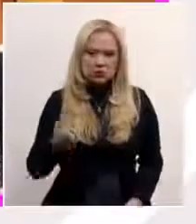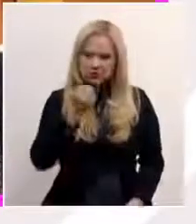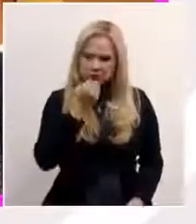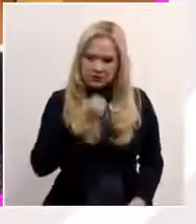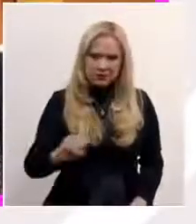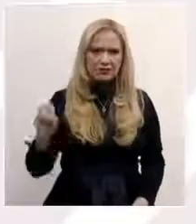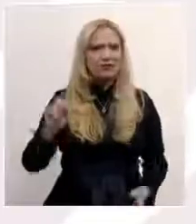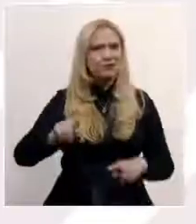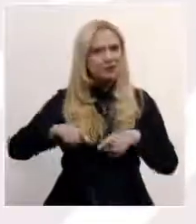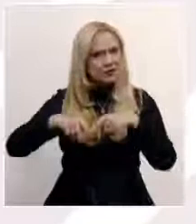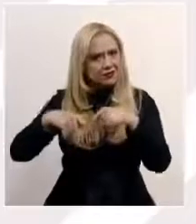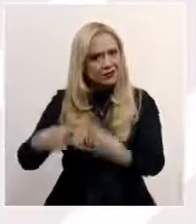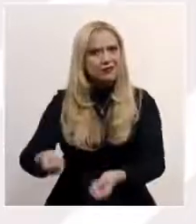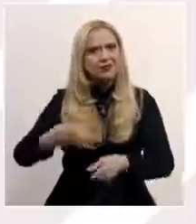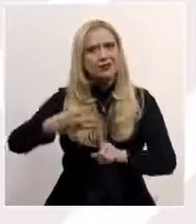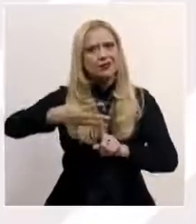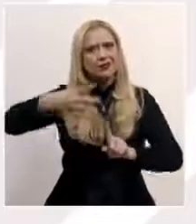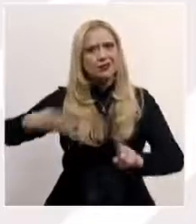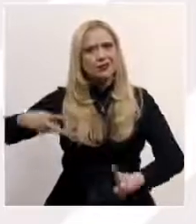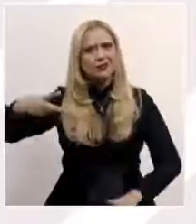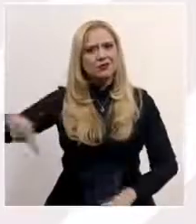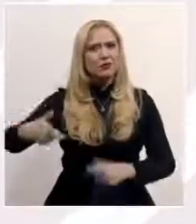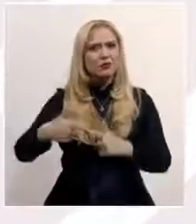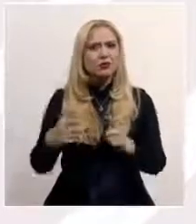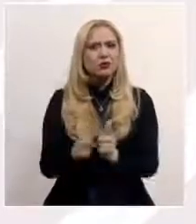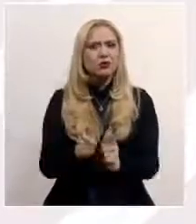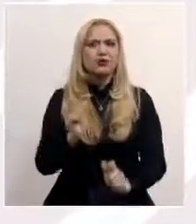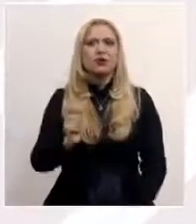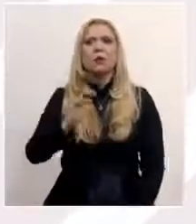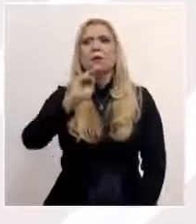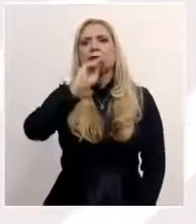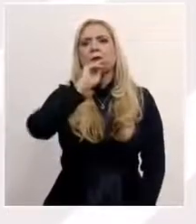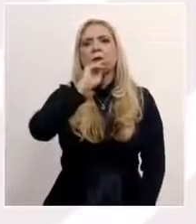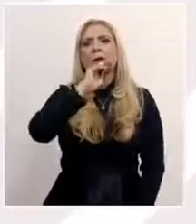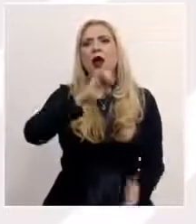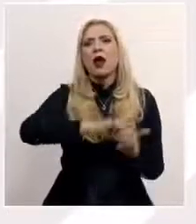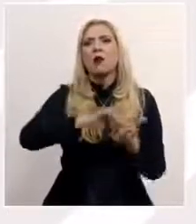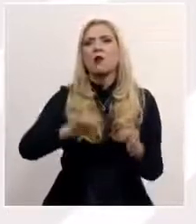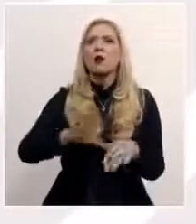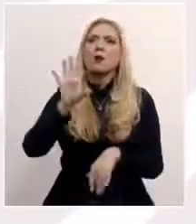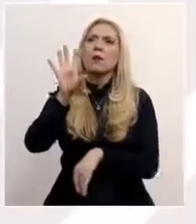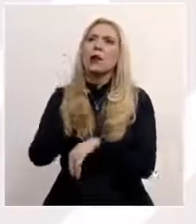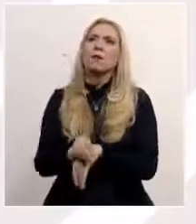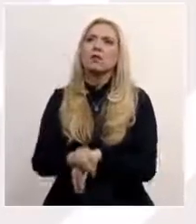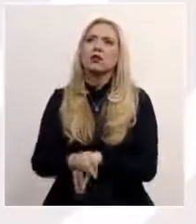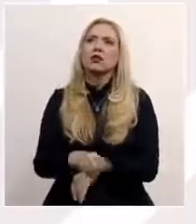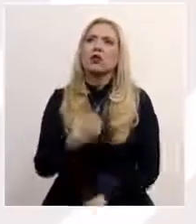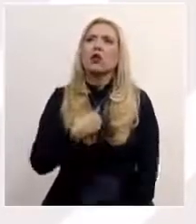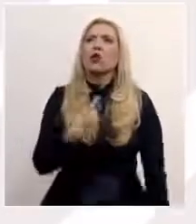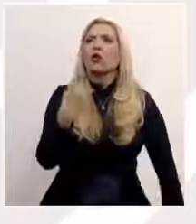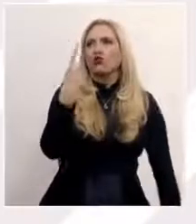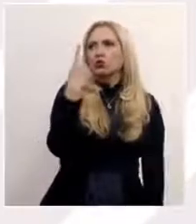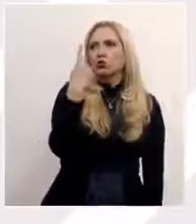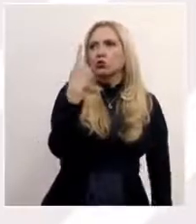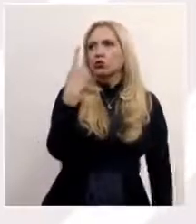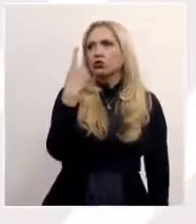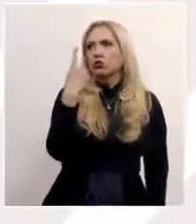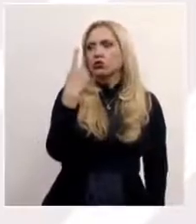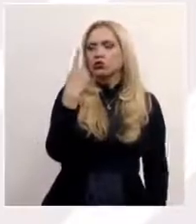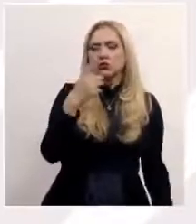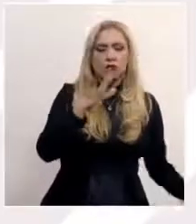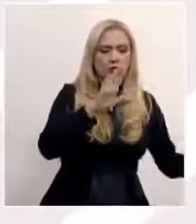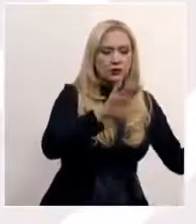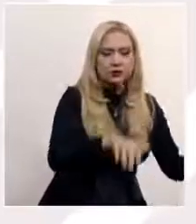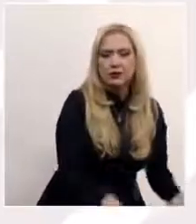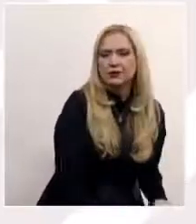parejas homoparentales. Vaya, no hay una mamá que pueda pedir una licencia para recibir a un hijo